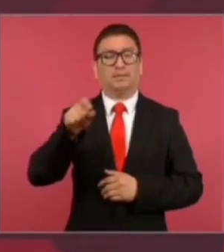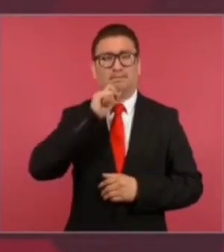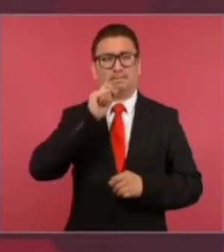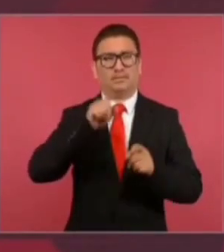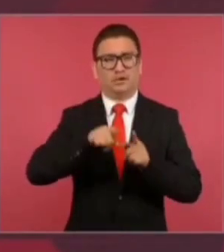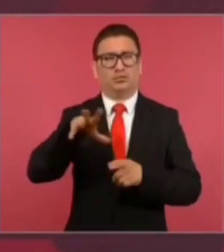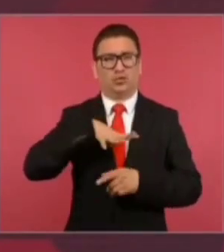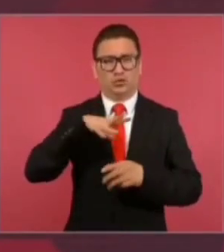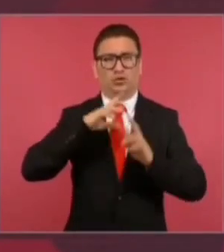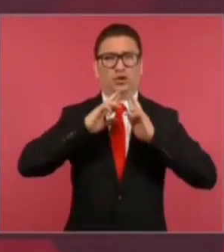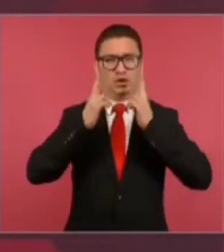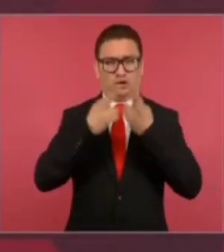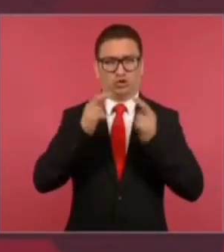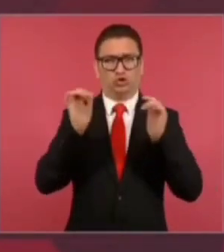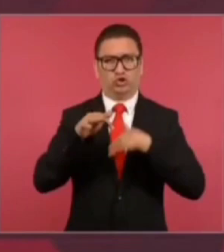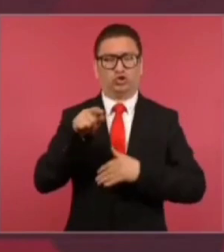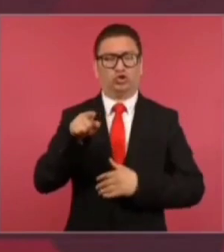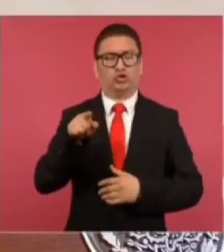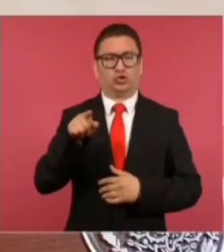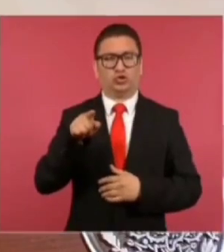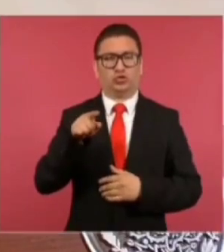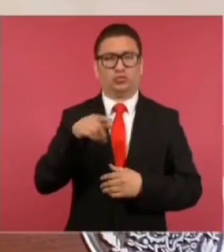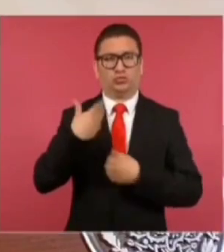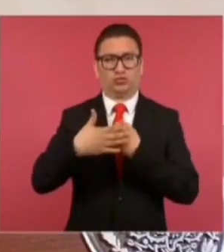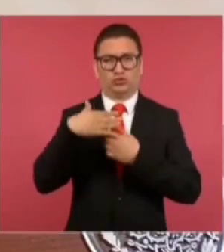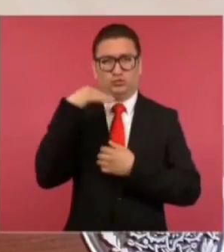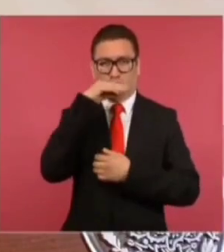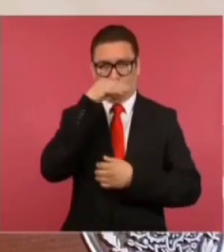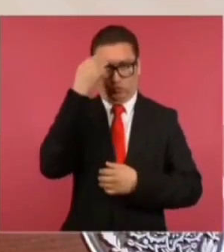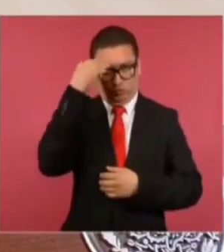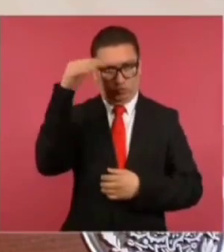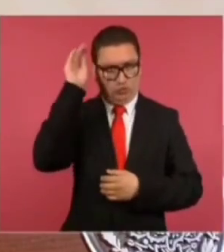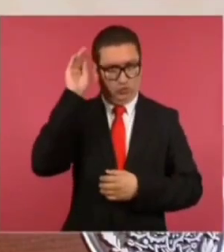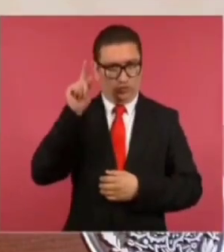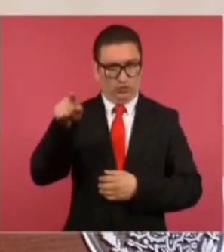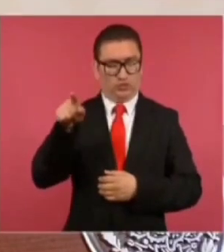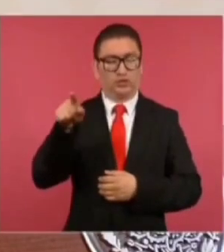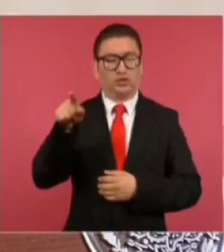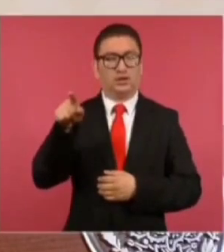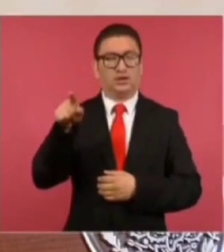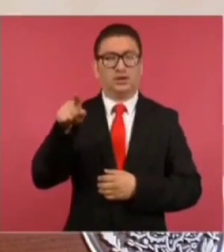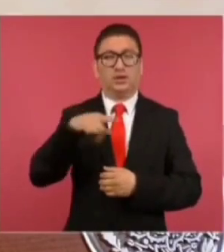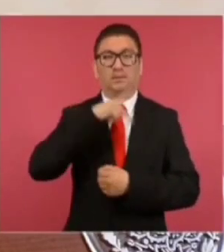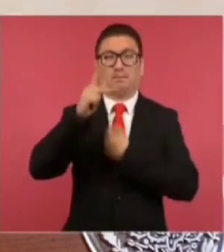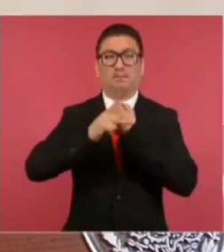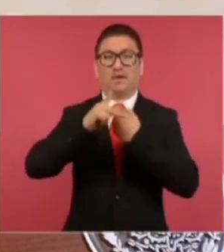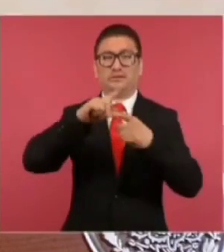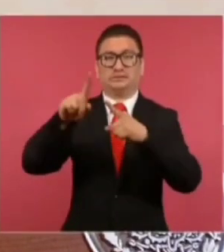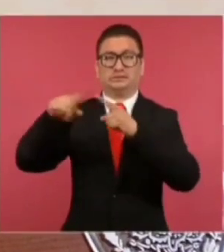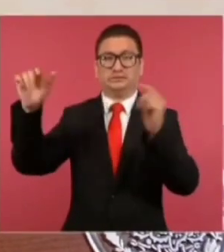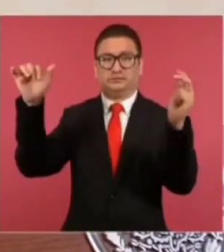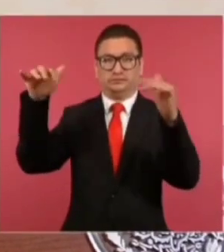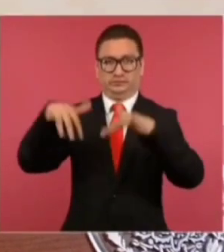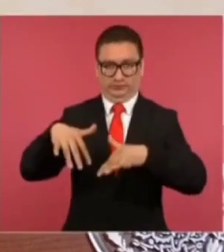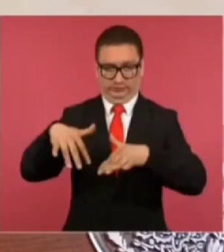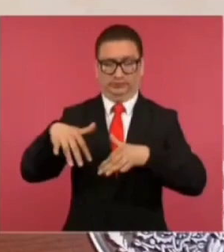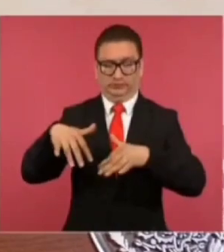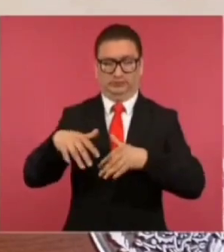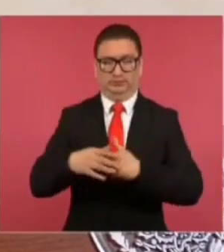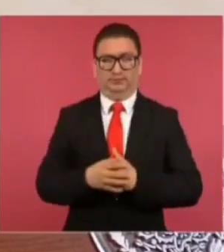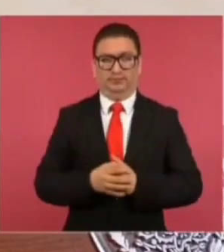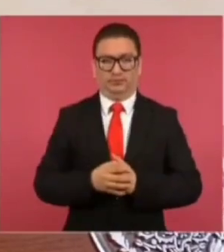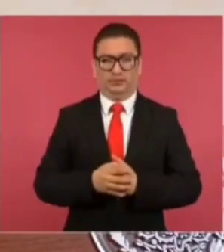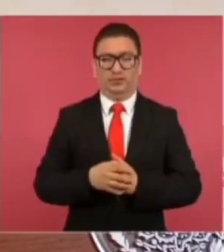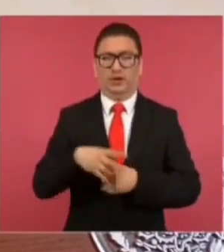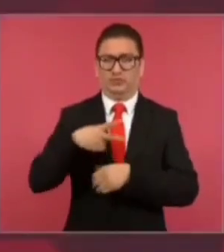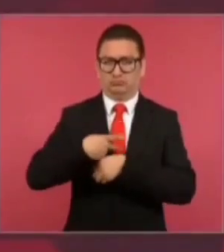una reunión en Cuba de varios países, y